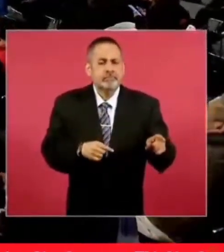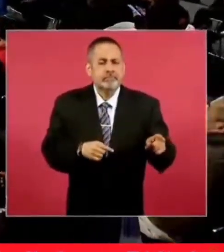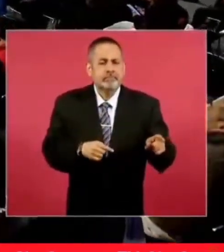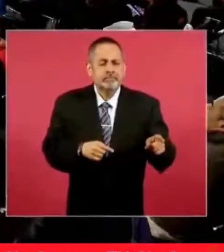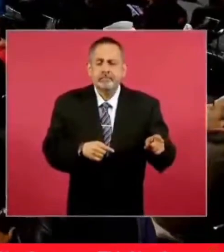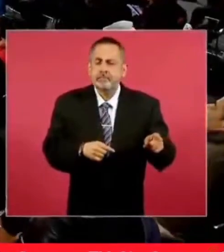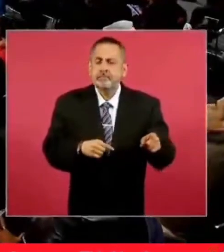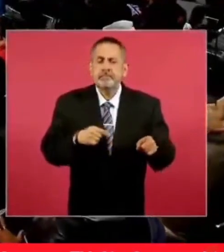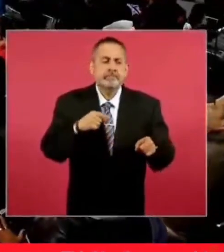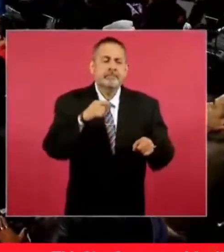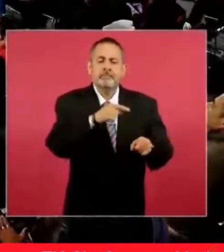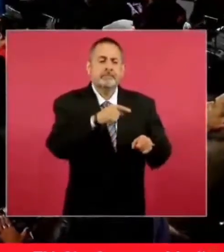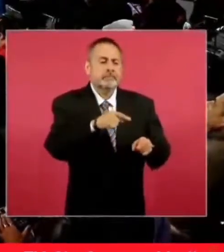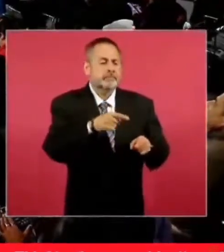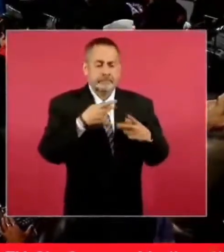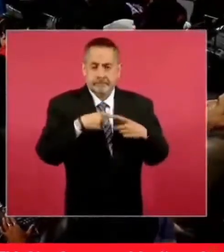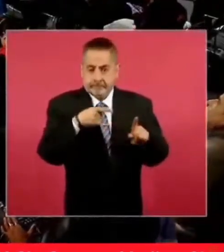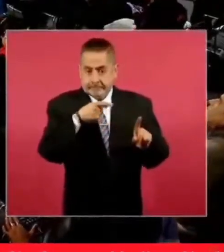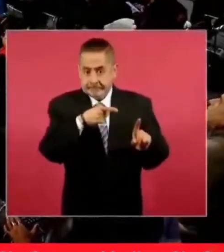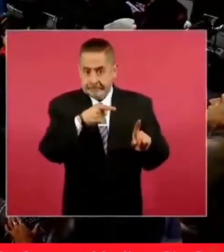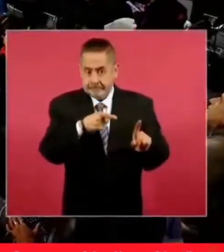había estado